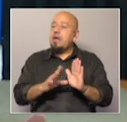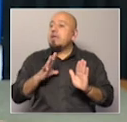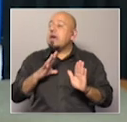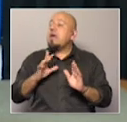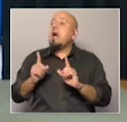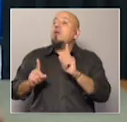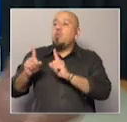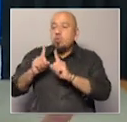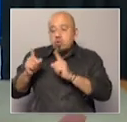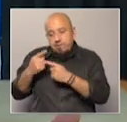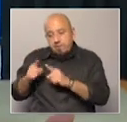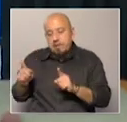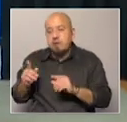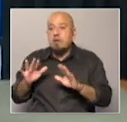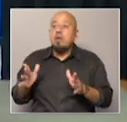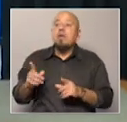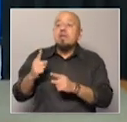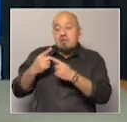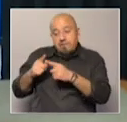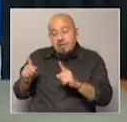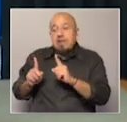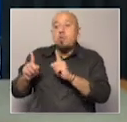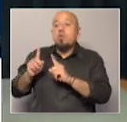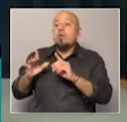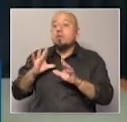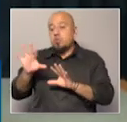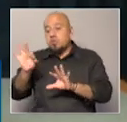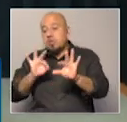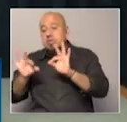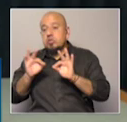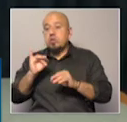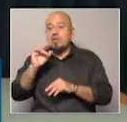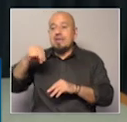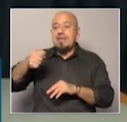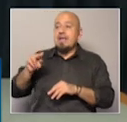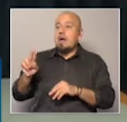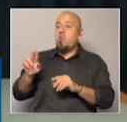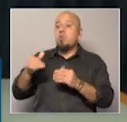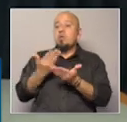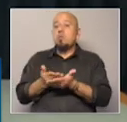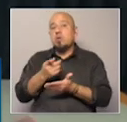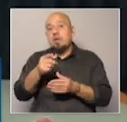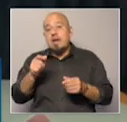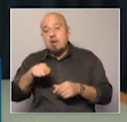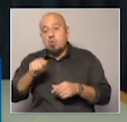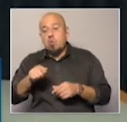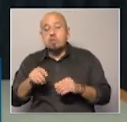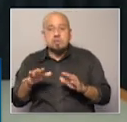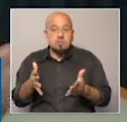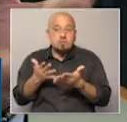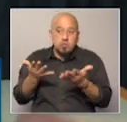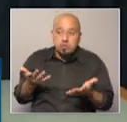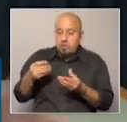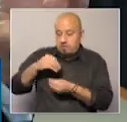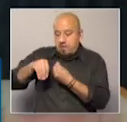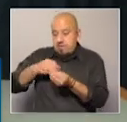mismo. Las adopciones en la enorme mayoría de los casos implican un proceso de selección que asigna y una propuesta que se le formula al juez en función de vincular